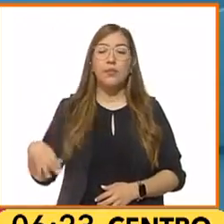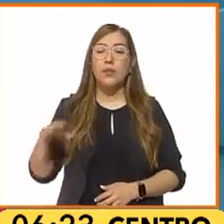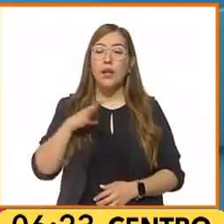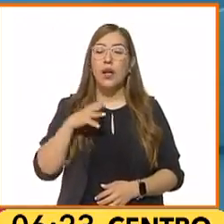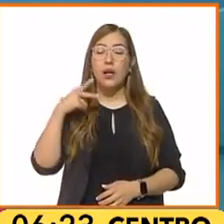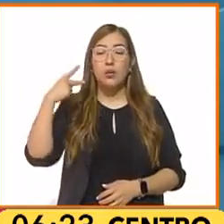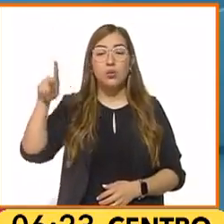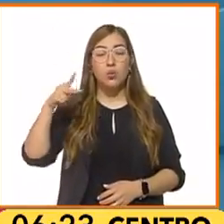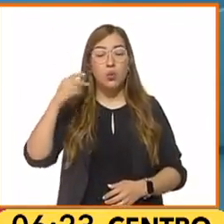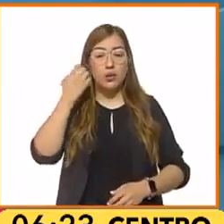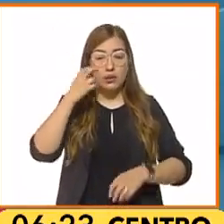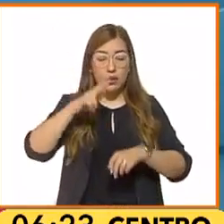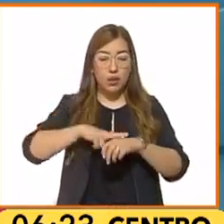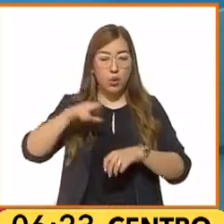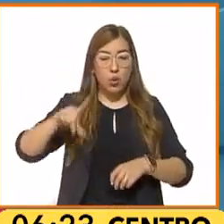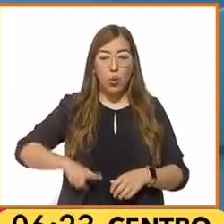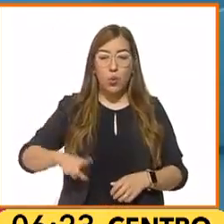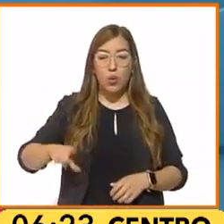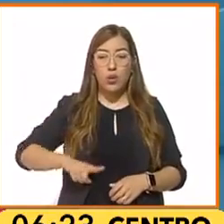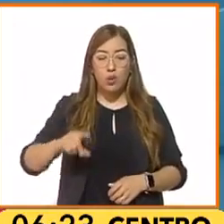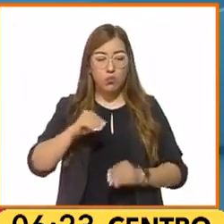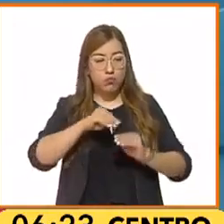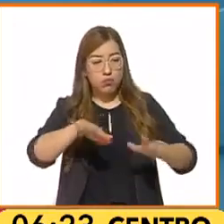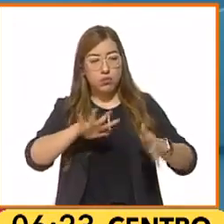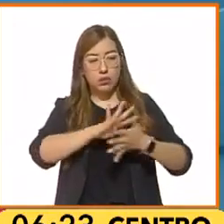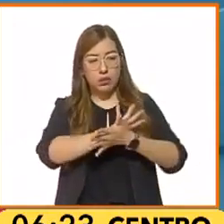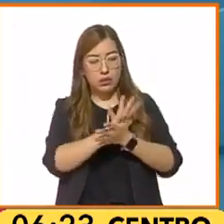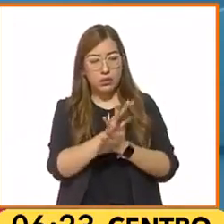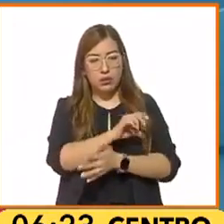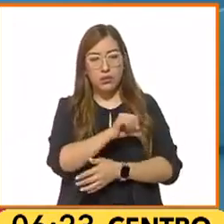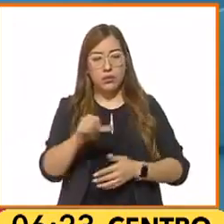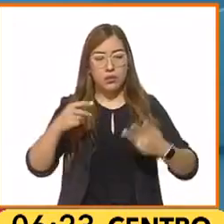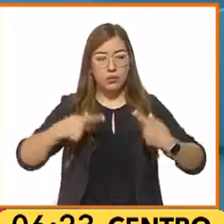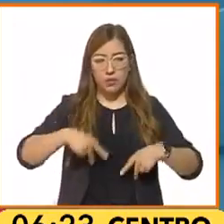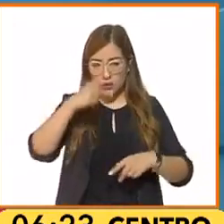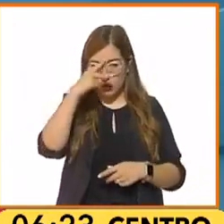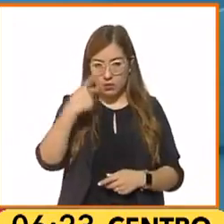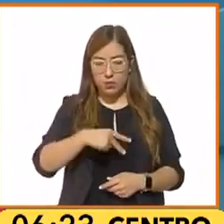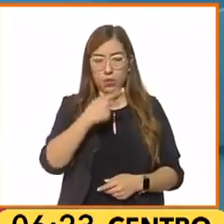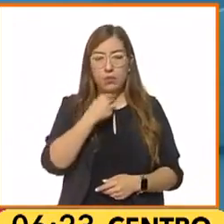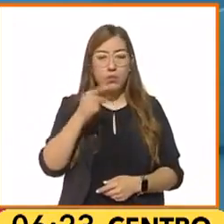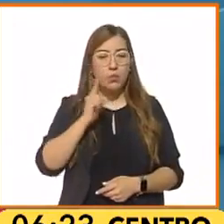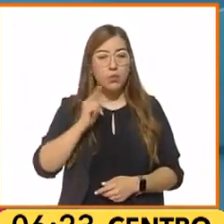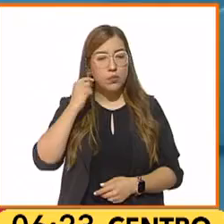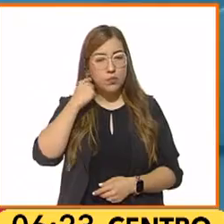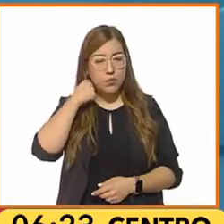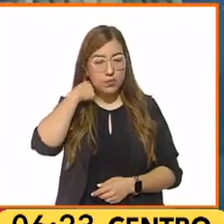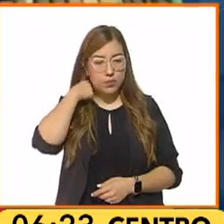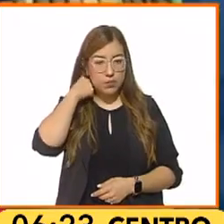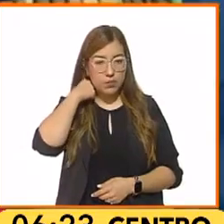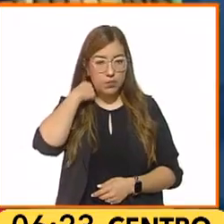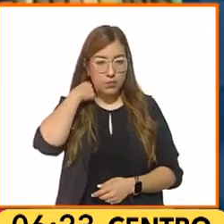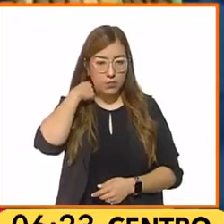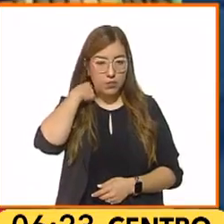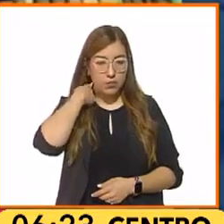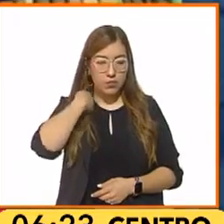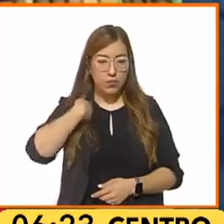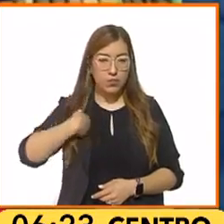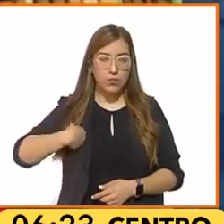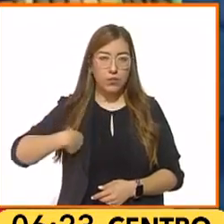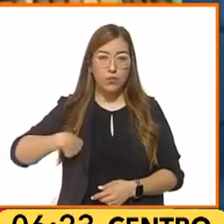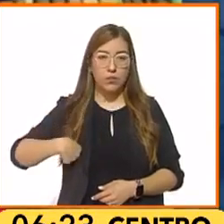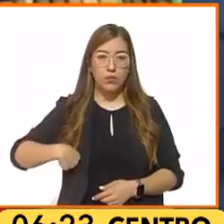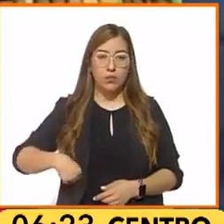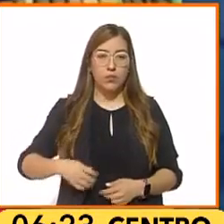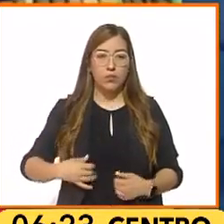gobierno extranjero que están discriminando particularmente pues a mexicanas y mexicanos. Bueno, efectivamente,